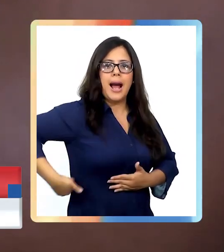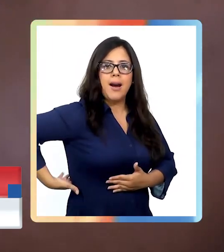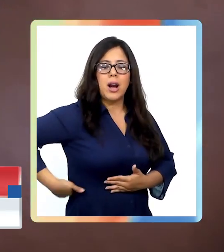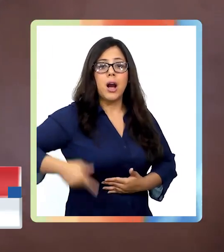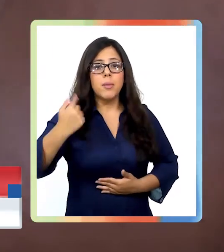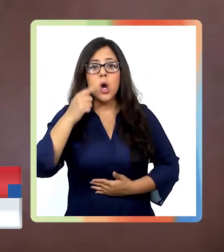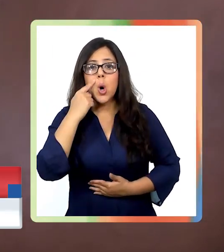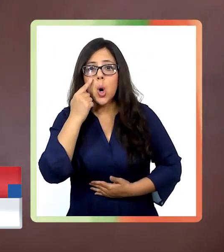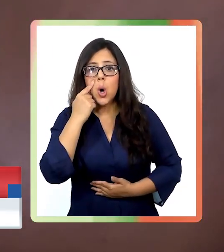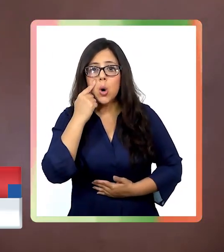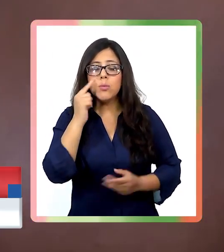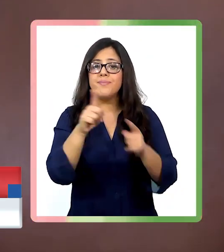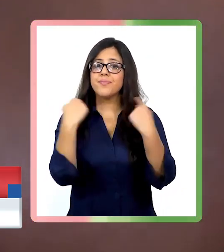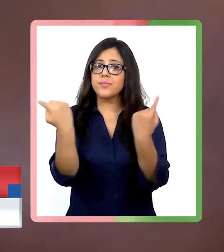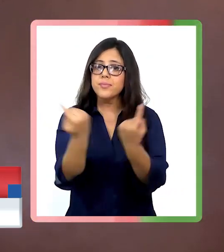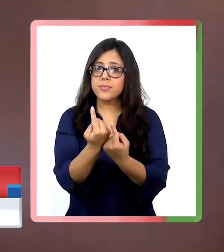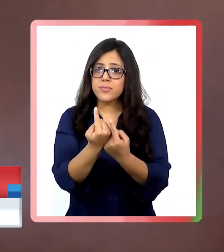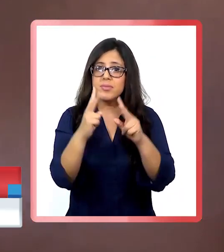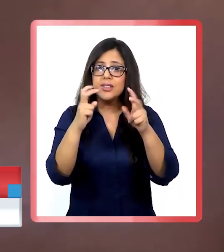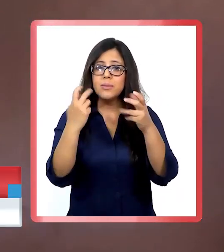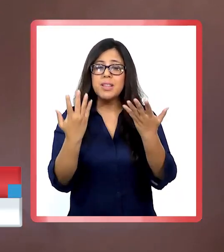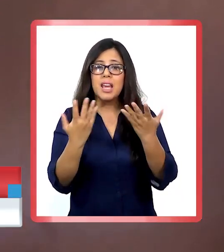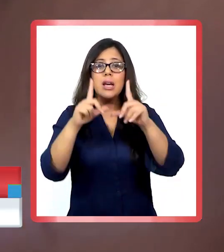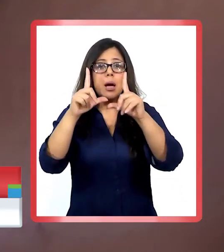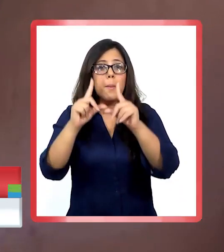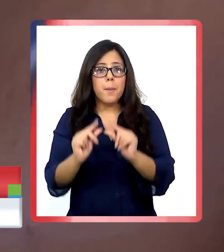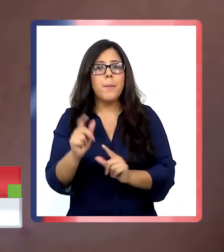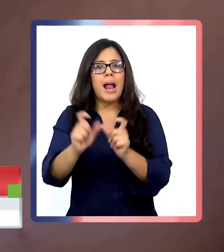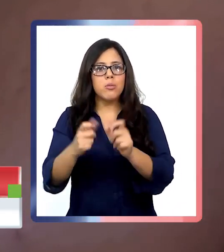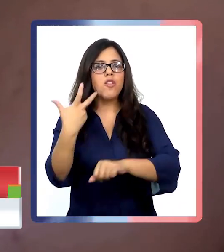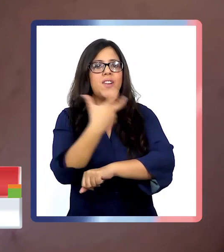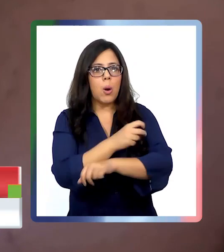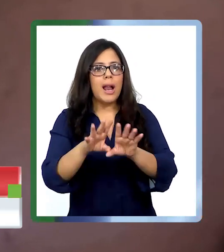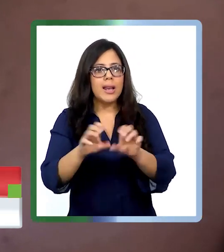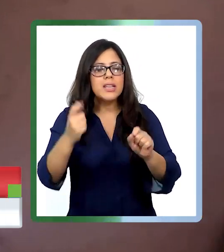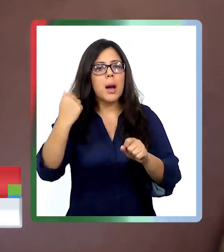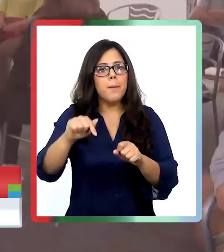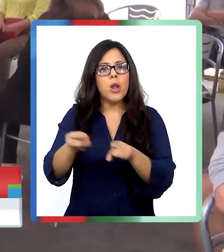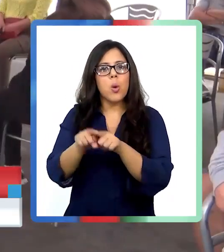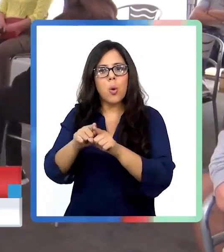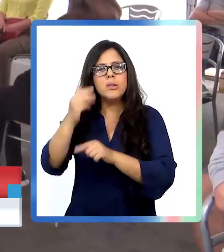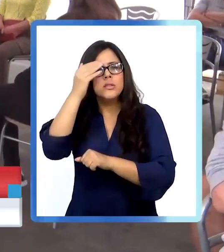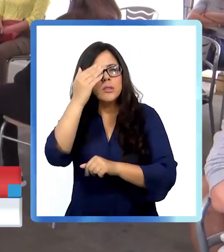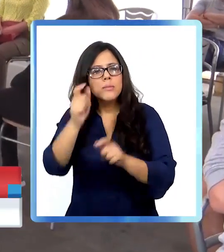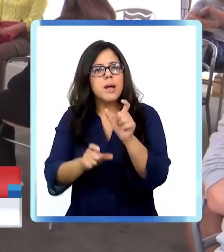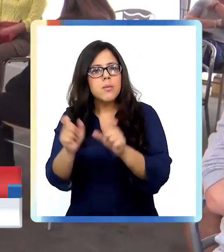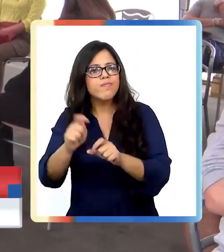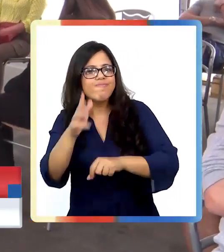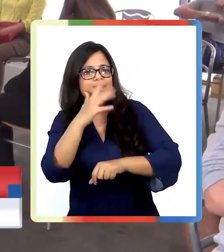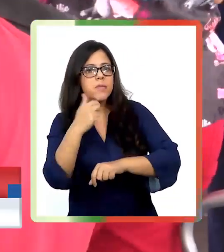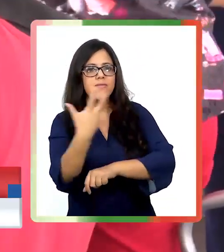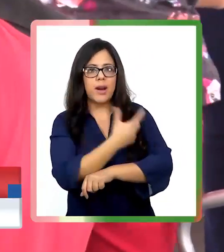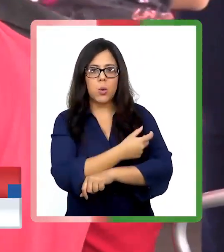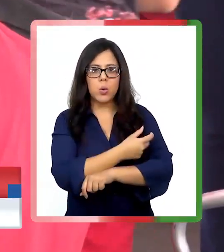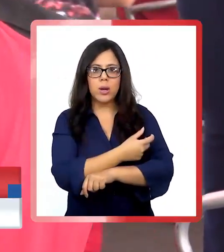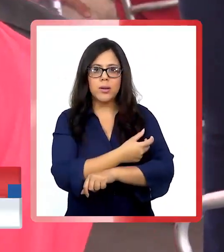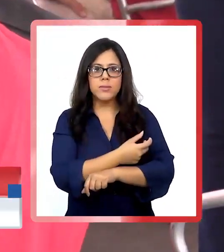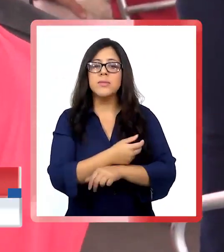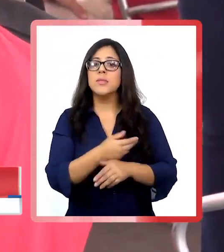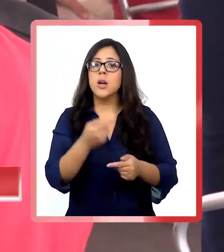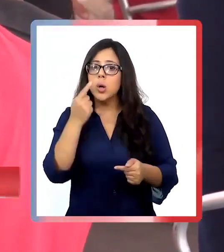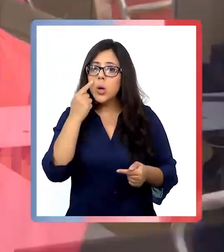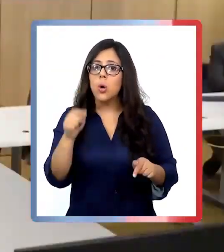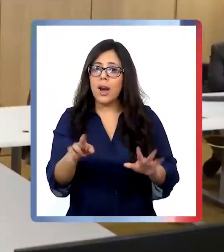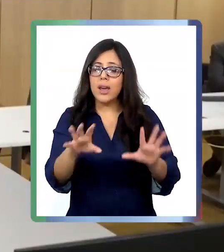de la espalda. Pero atención, en general el cuadro es leve para quienes están vacunados, pero es más preocupante para quienes no tienen